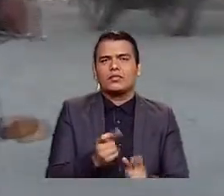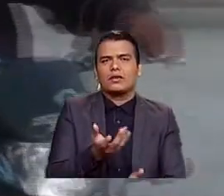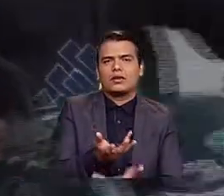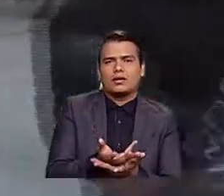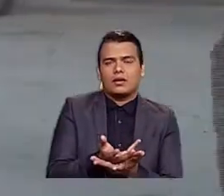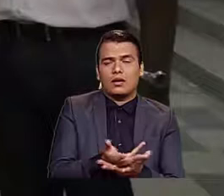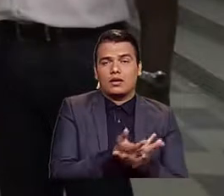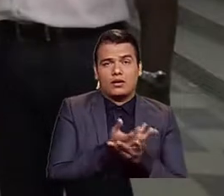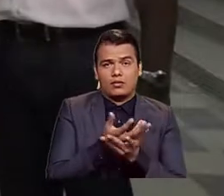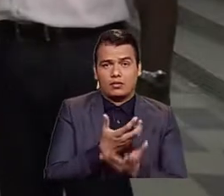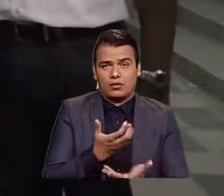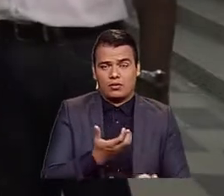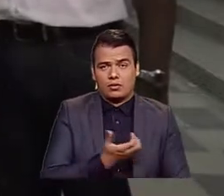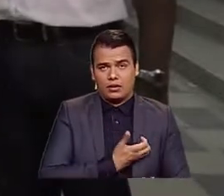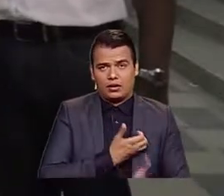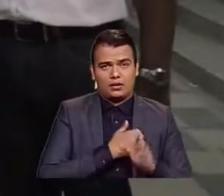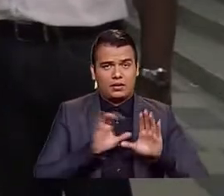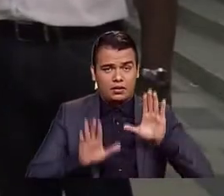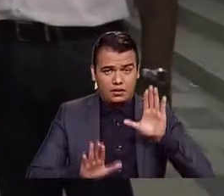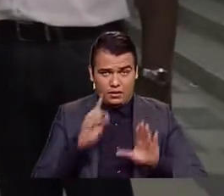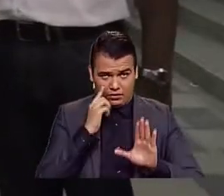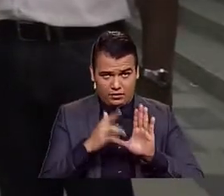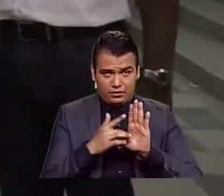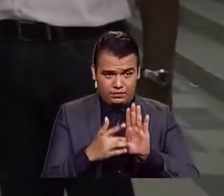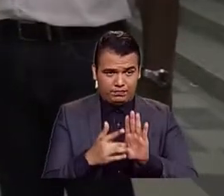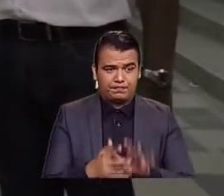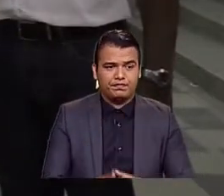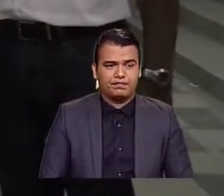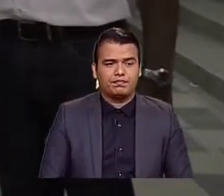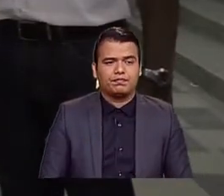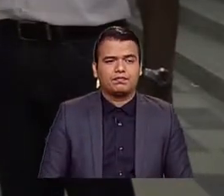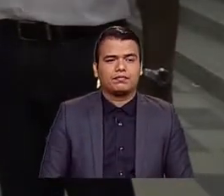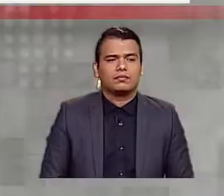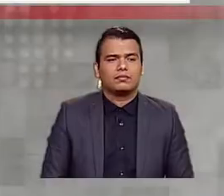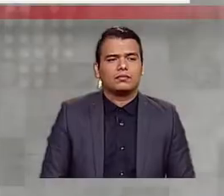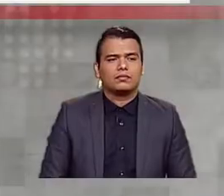información hasta ahora desde Quibdó. Yo soy Cristian Cuesta para Telepacífico Noticias, más cerca de la región.